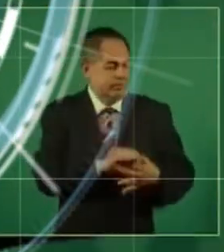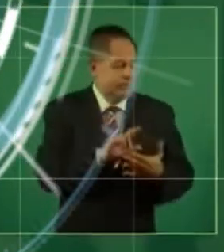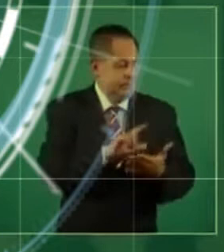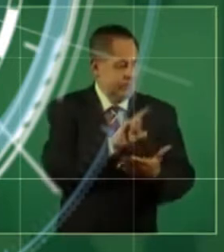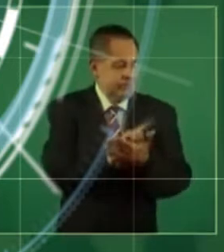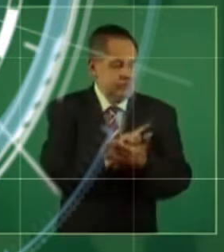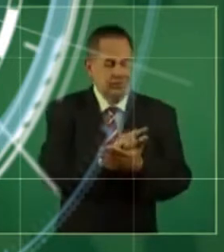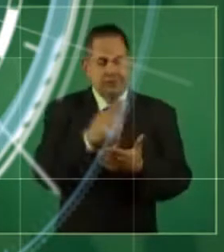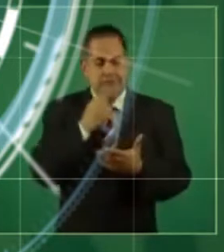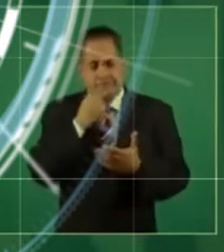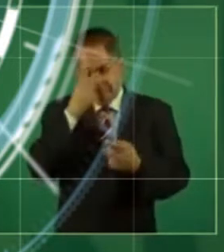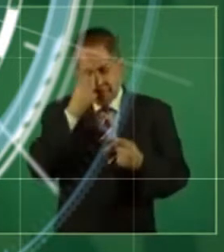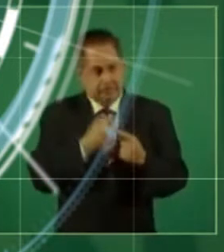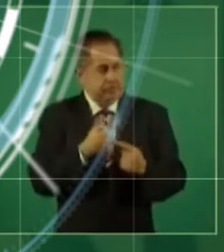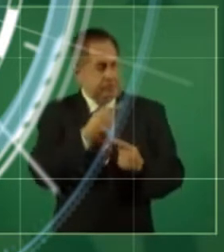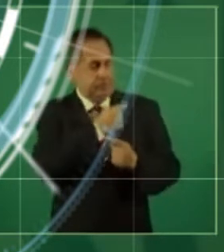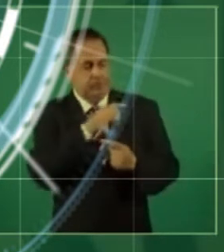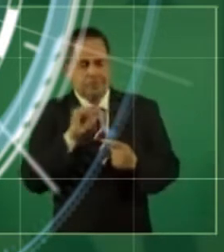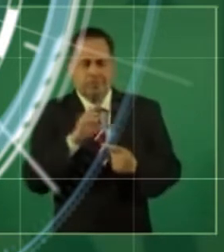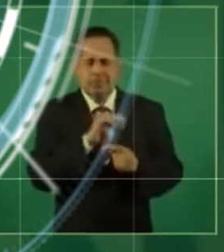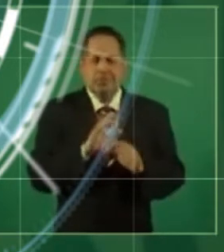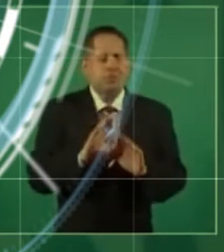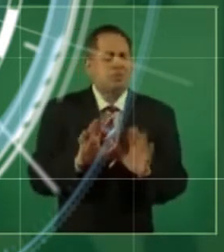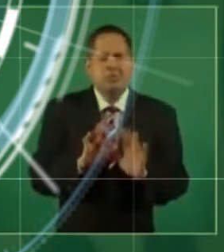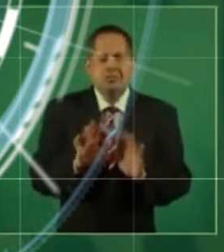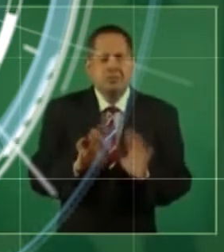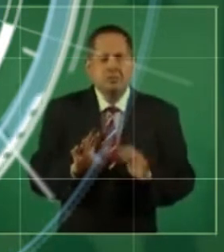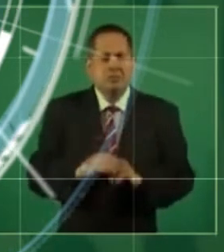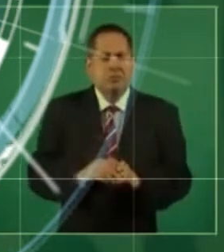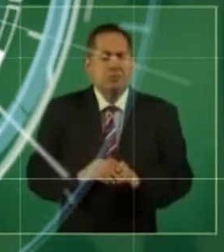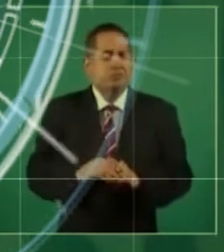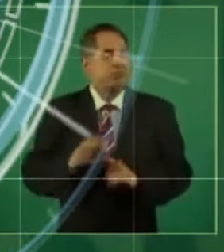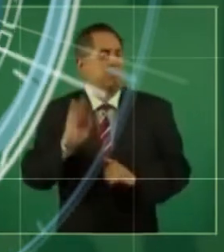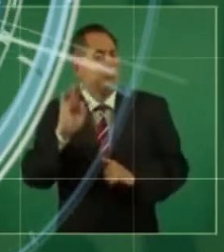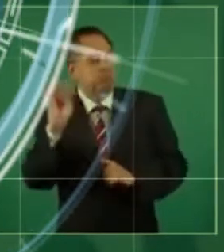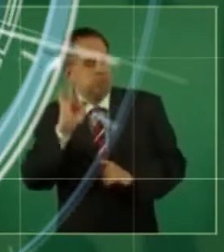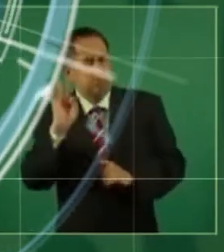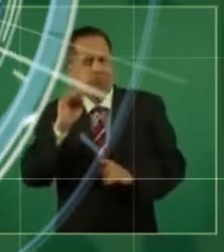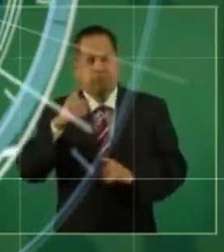retroactiva no retroactiva si la gente dice